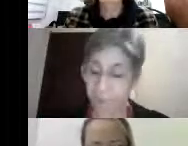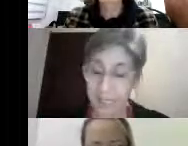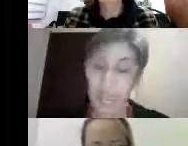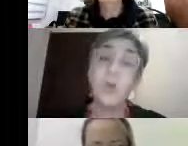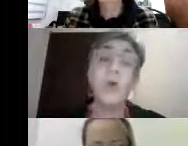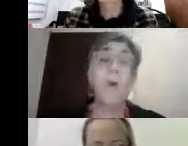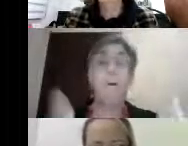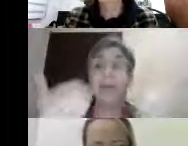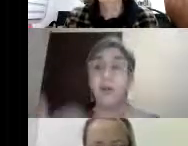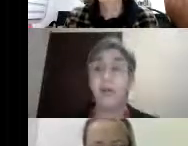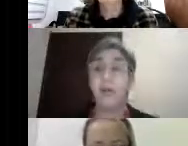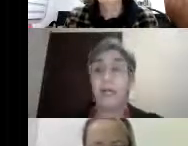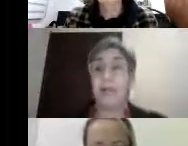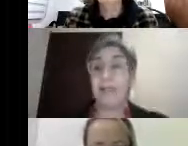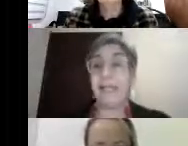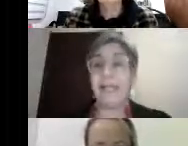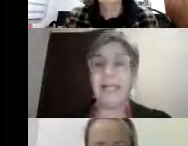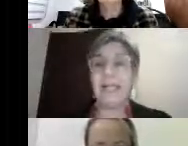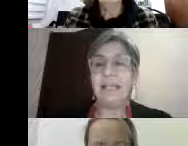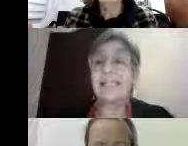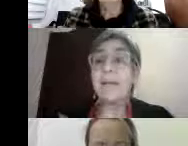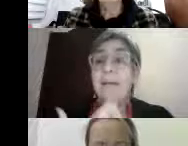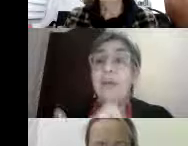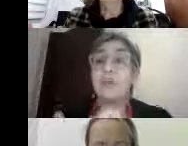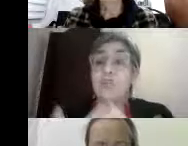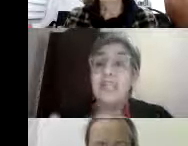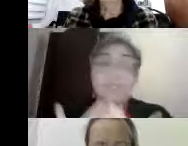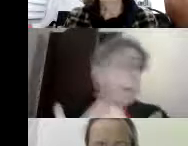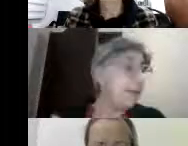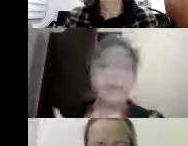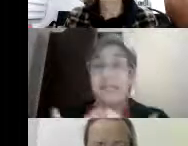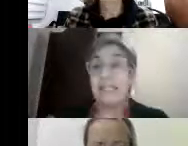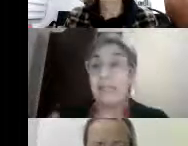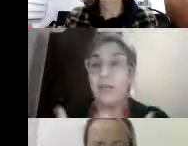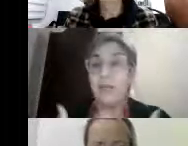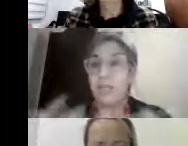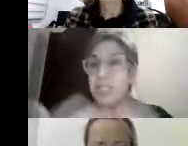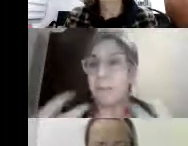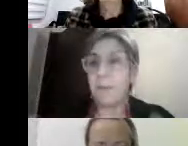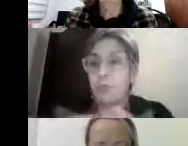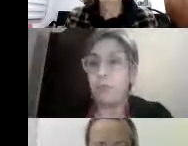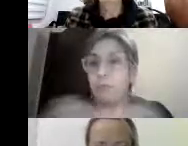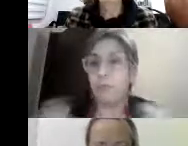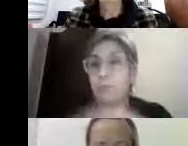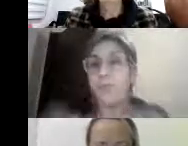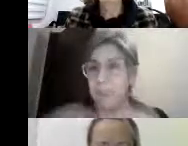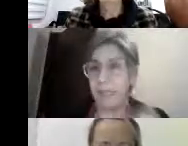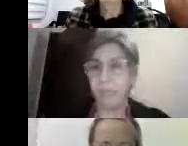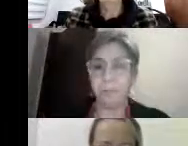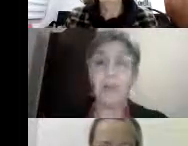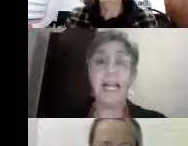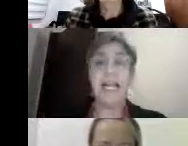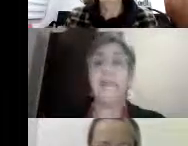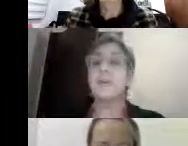porque me ha pasado, pero de saber, conocer y saber que tiene eso que llamamos un